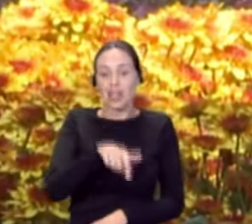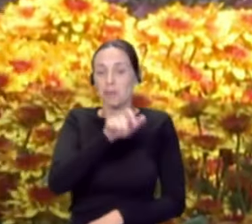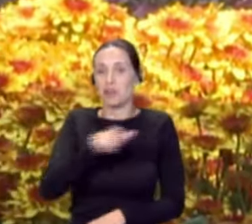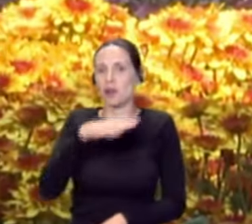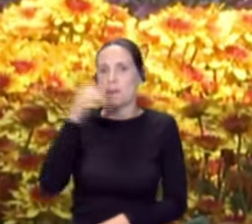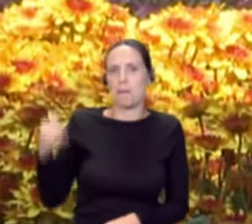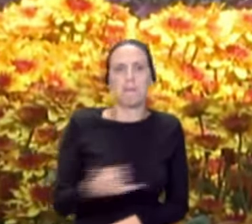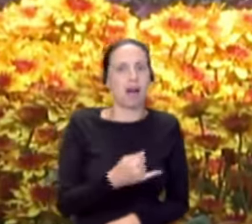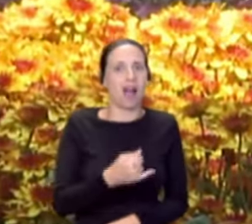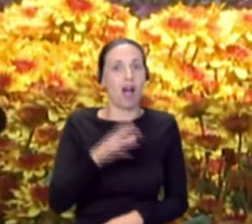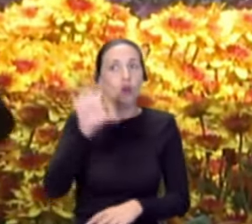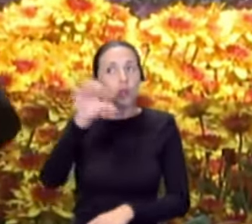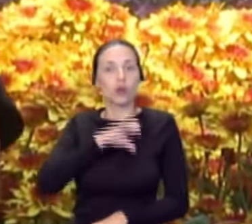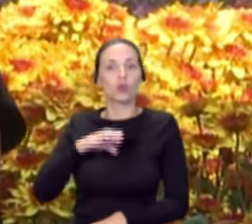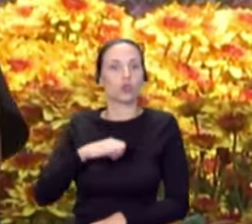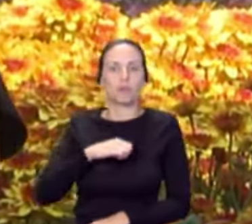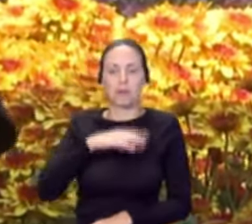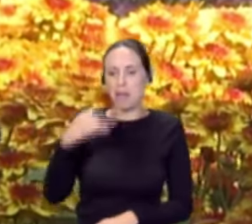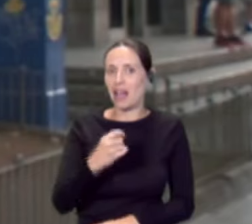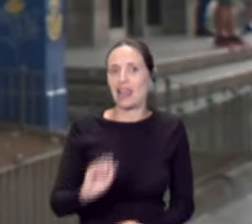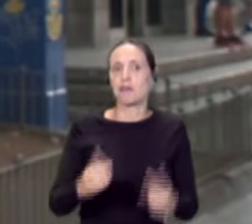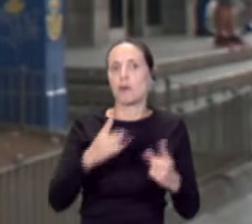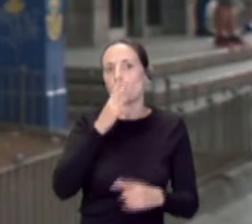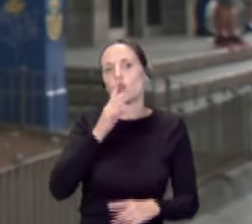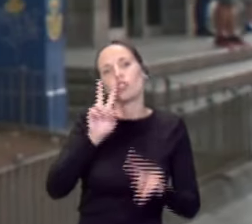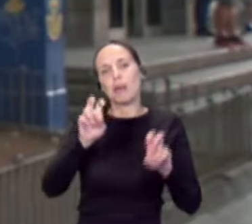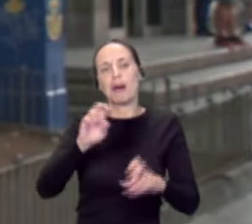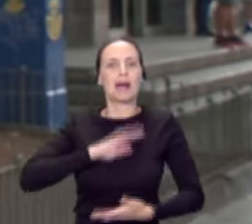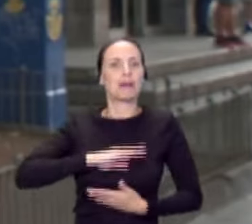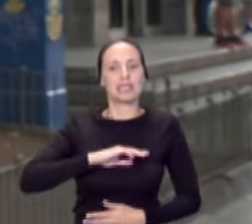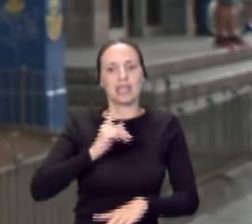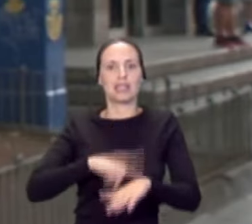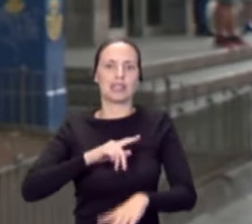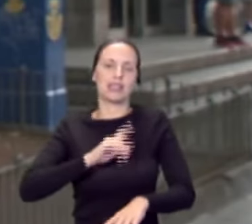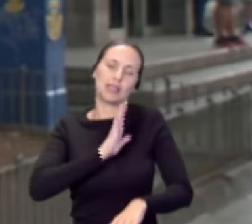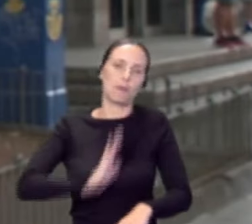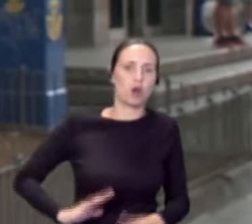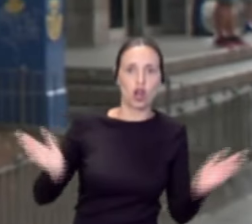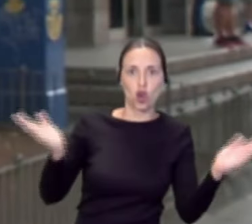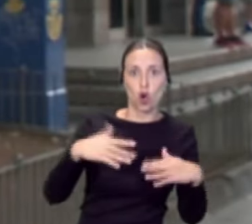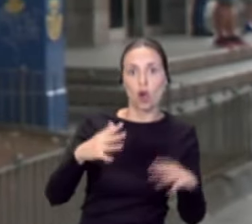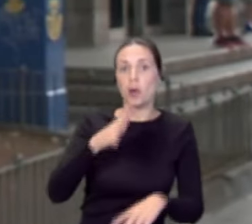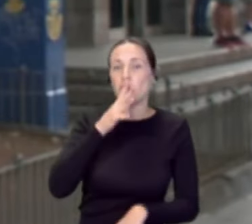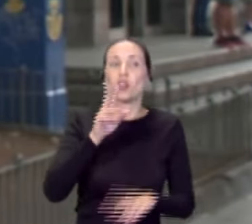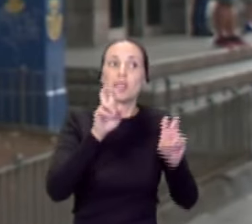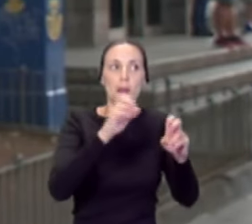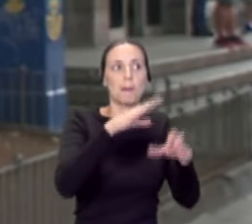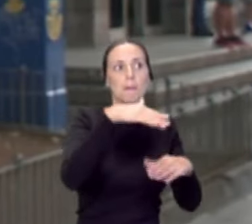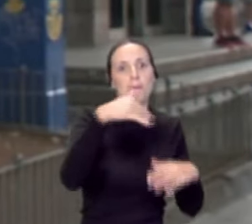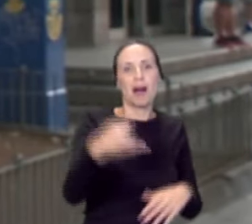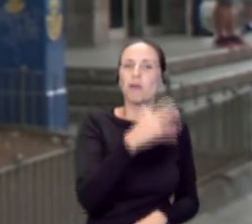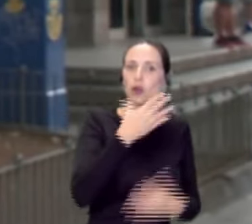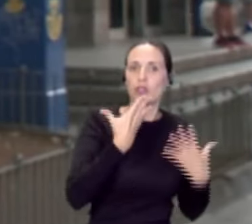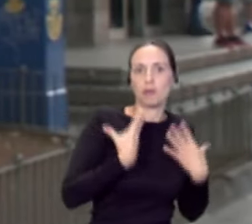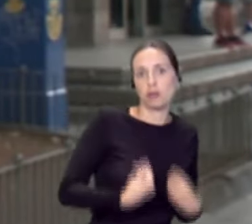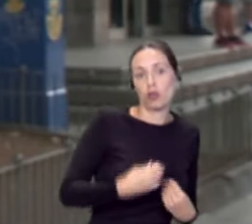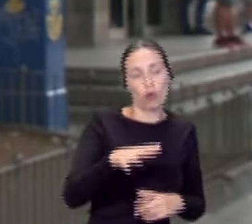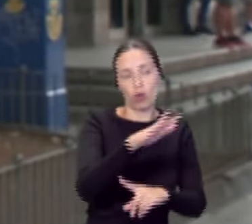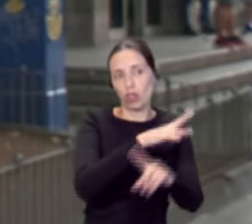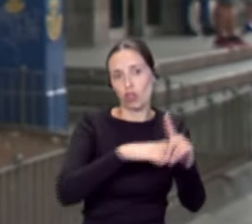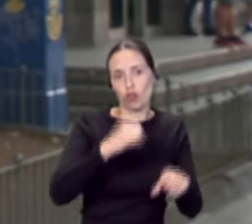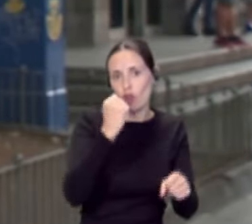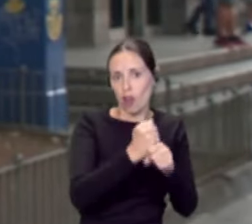por incapacidad temporal. Cuadros de ansiedad, depresión, que están asociados al entorno laboral. Y eso es una de las cuestiones que, evidentemente, hay un